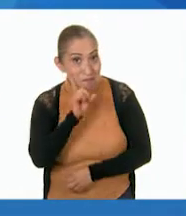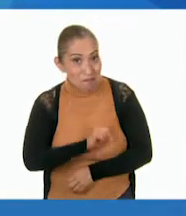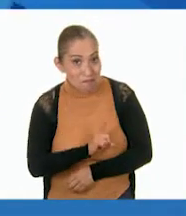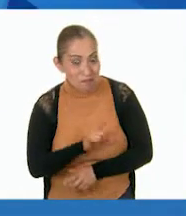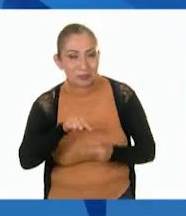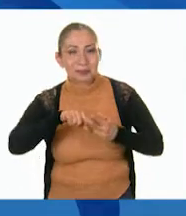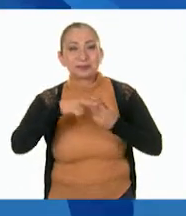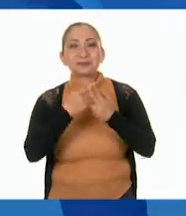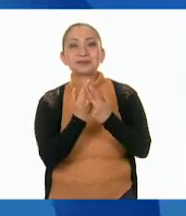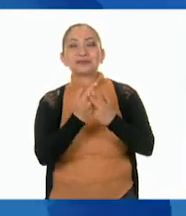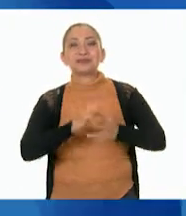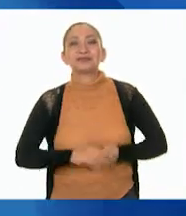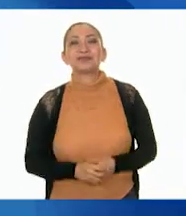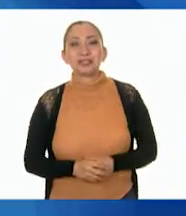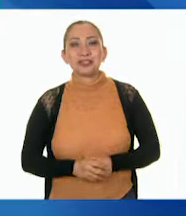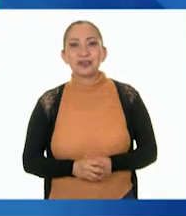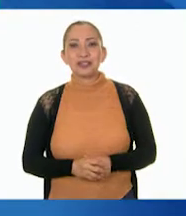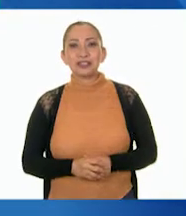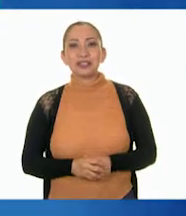Comenzamos.